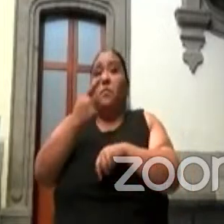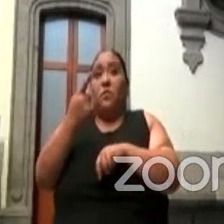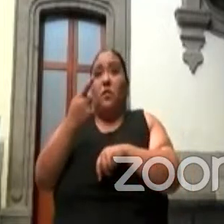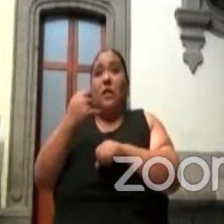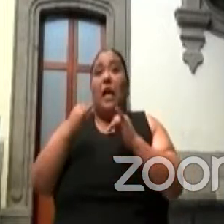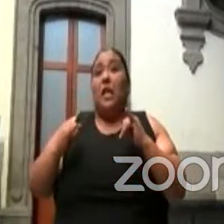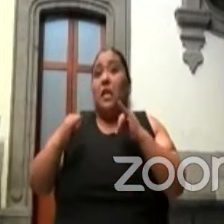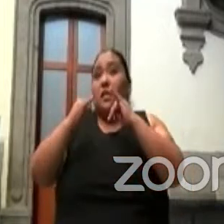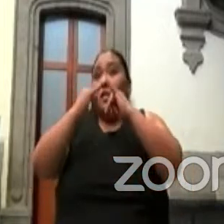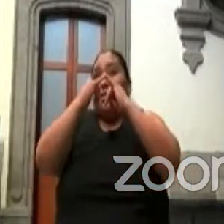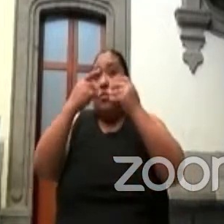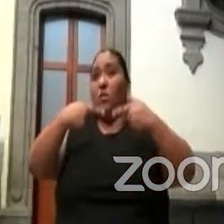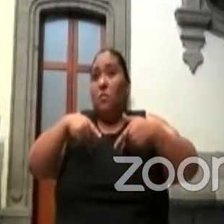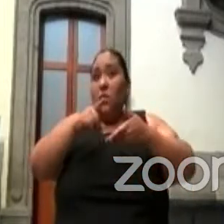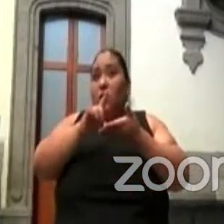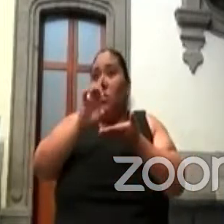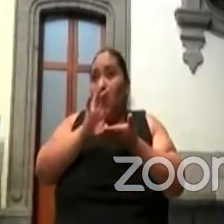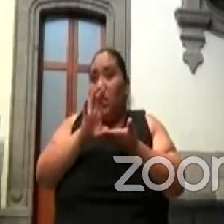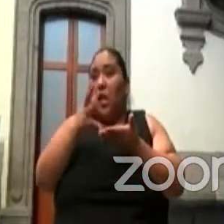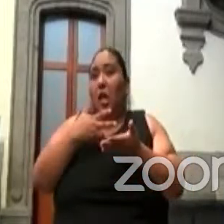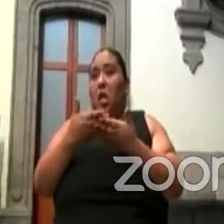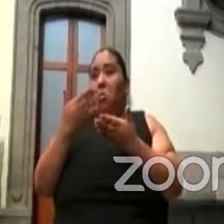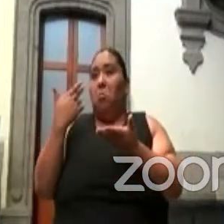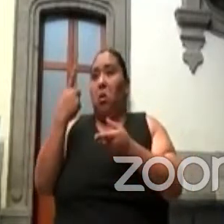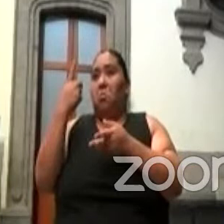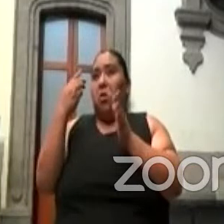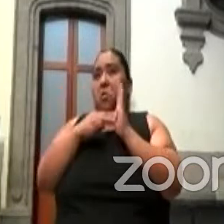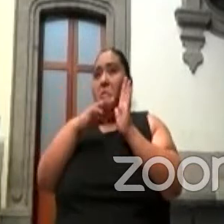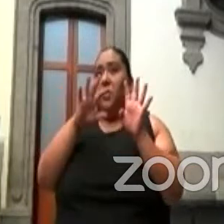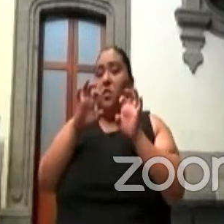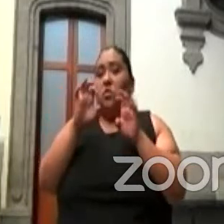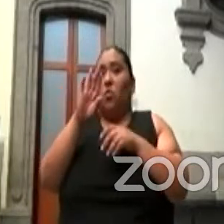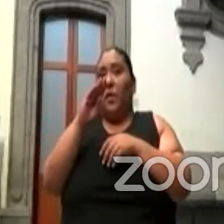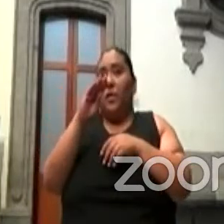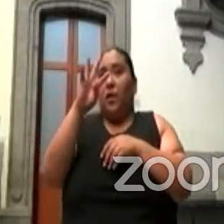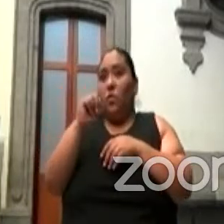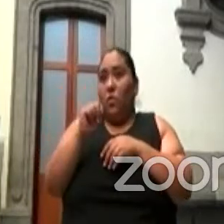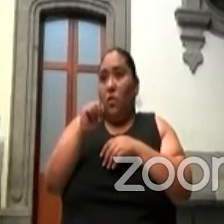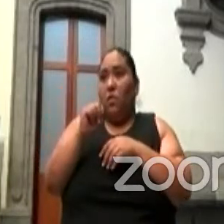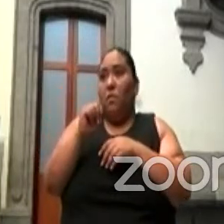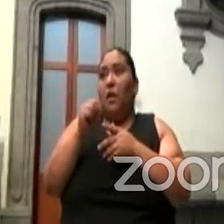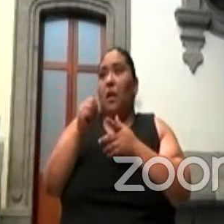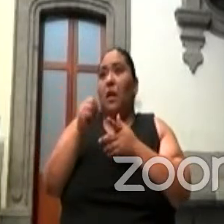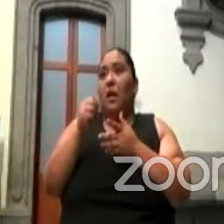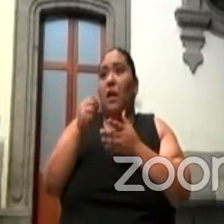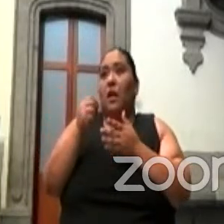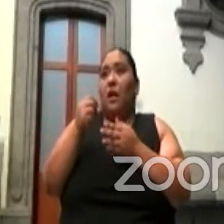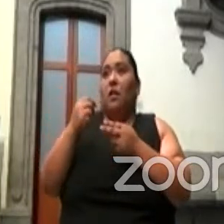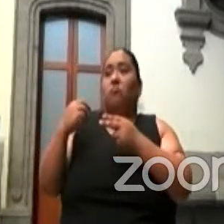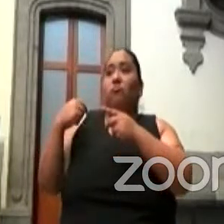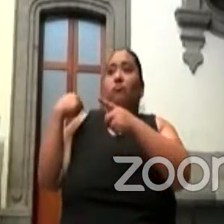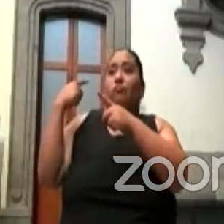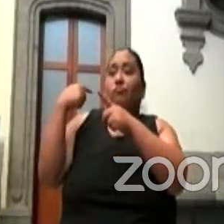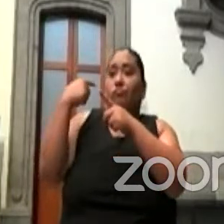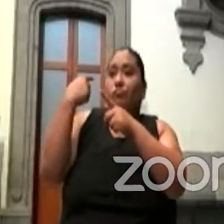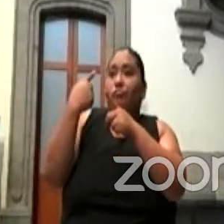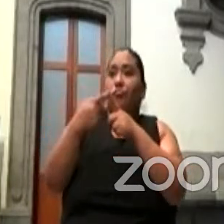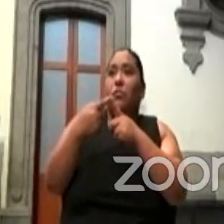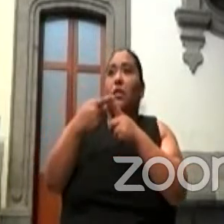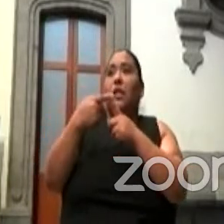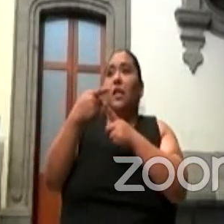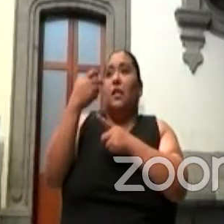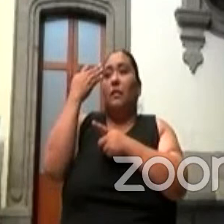tiene desde el 99 hasta la mayoría del tiempo que